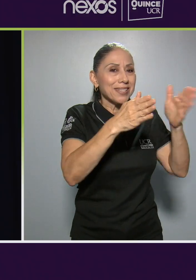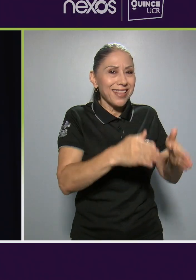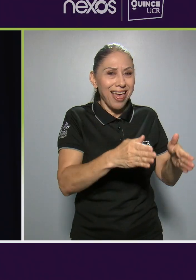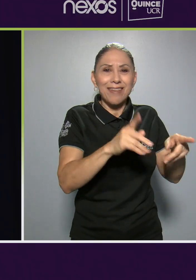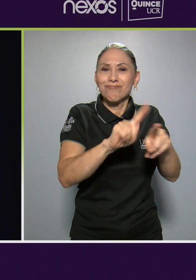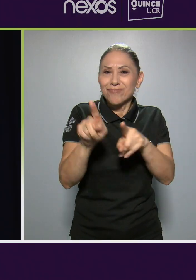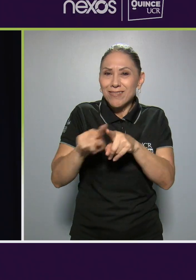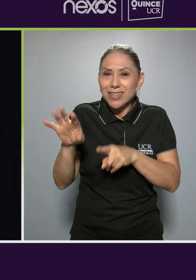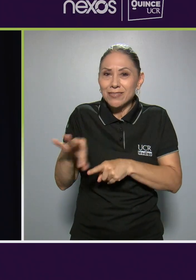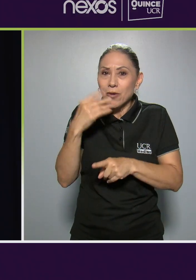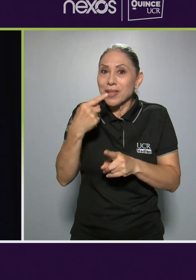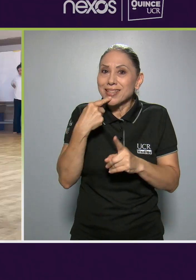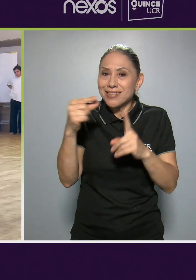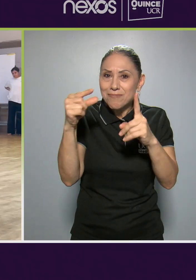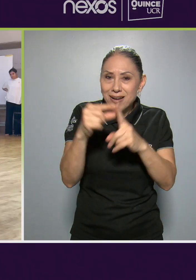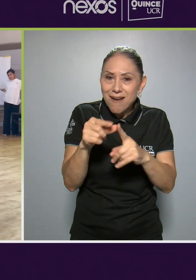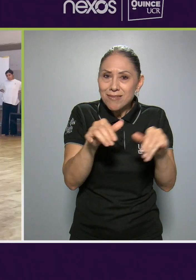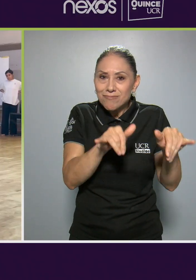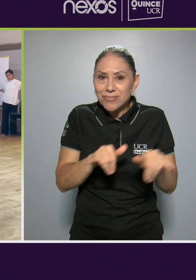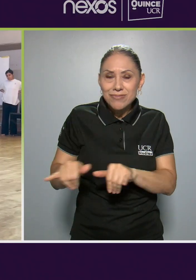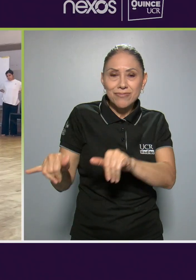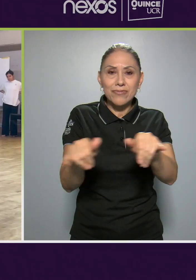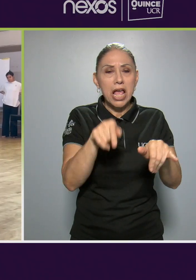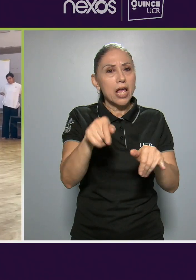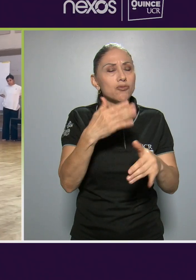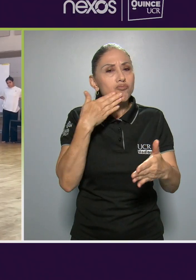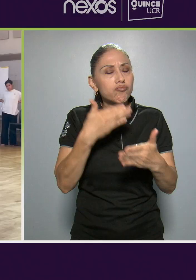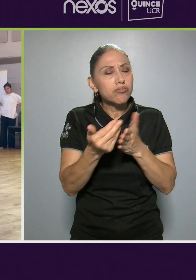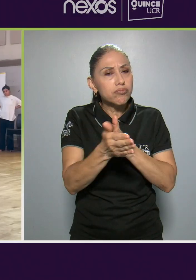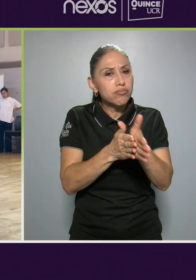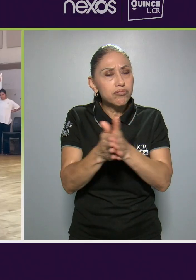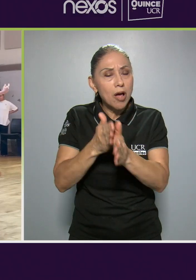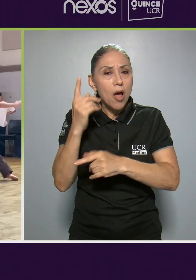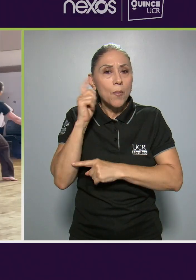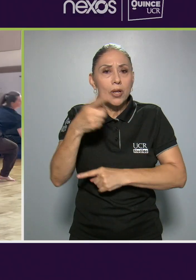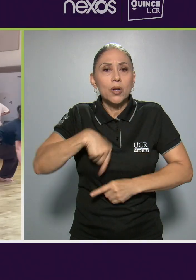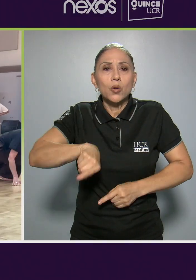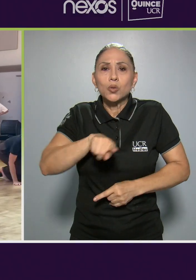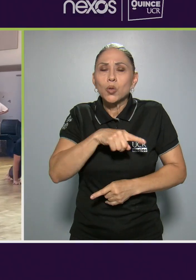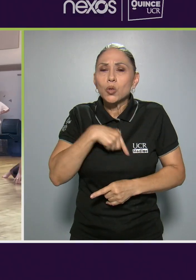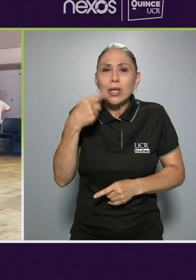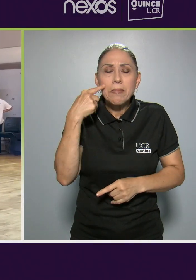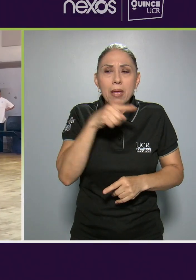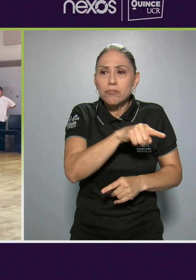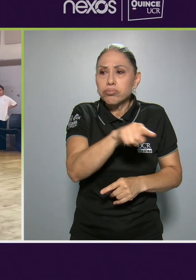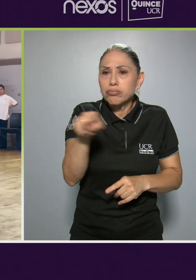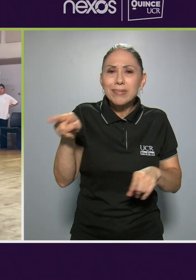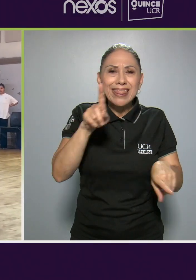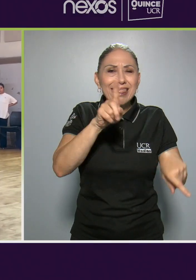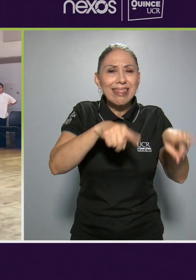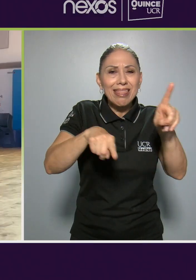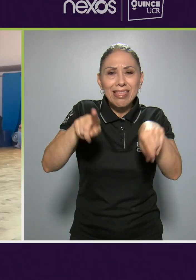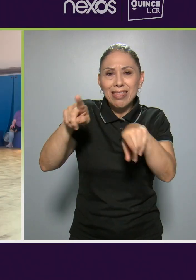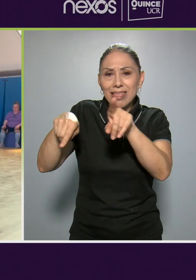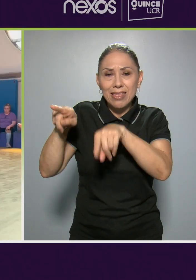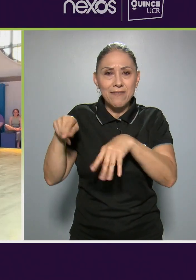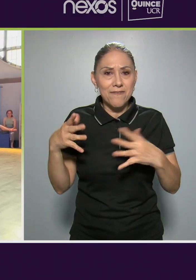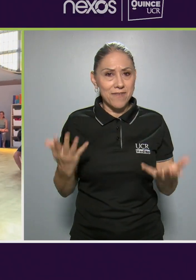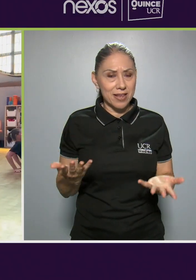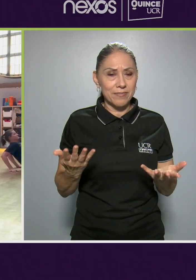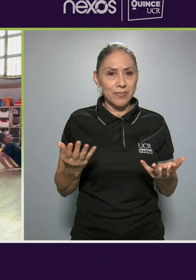algo sumamente enriquecido, porque al fin y al cabo lo que vimos era mucha diversidad. Muchas de las